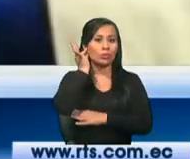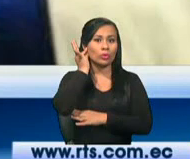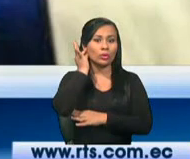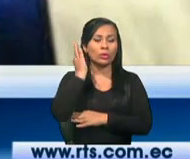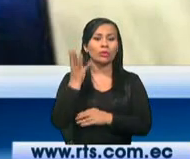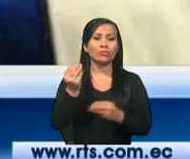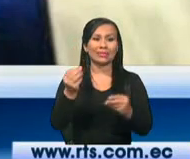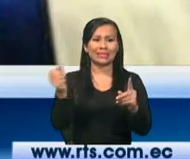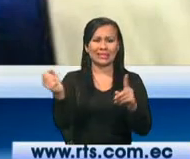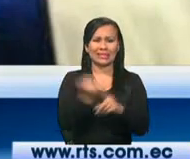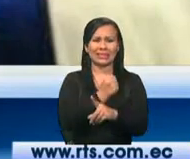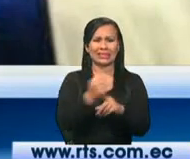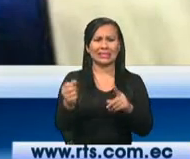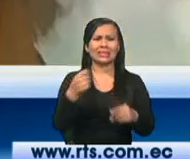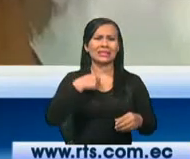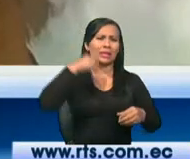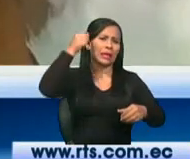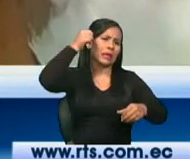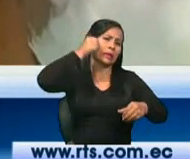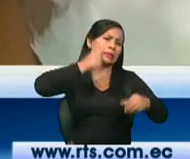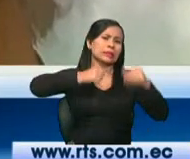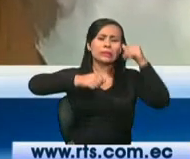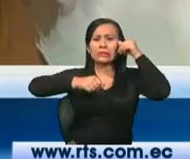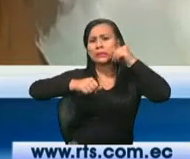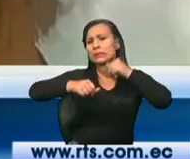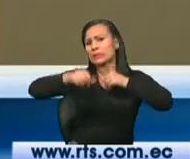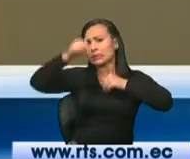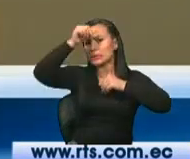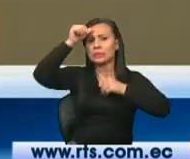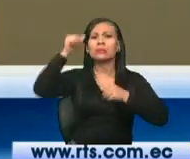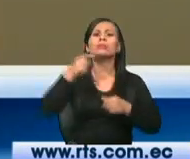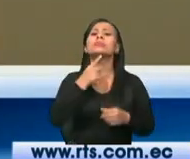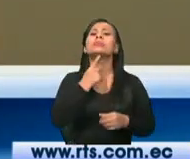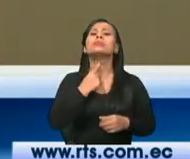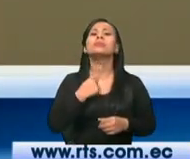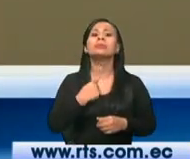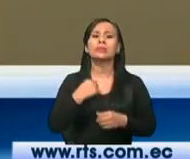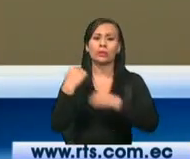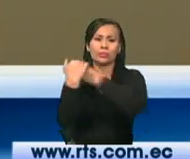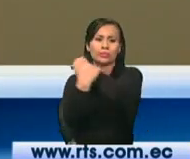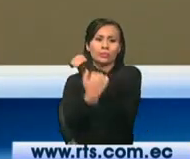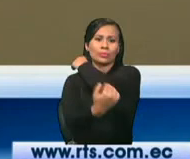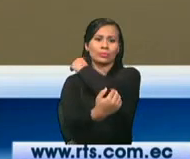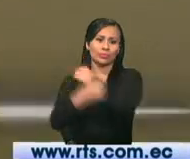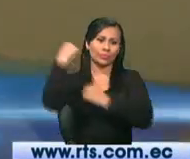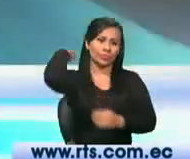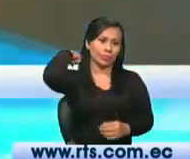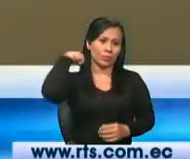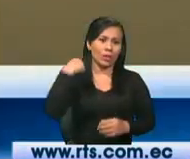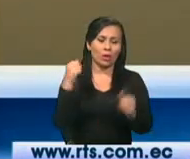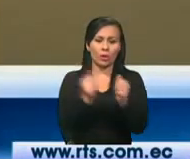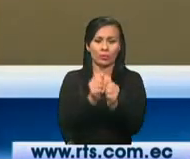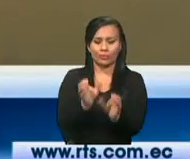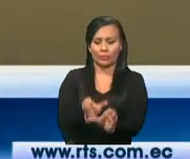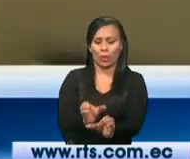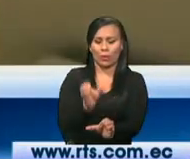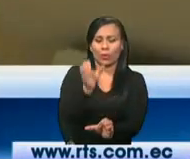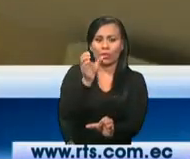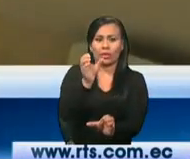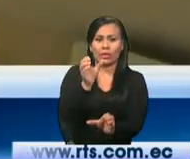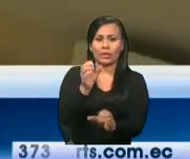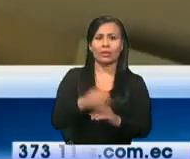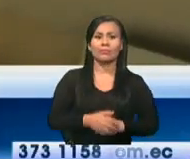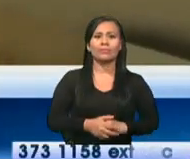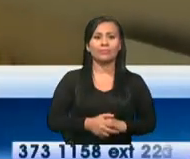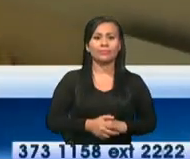propinaron graves cortes a Vargas en su rostro, cuello, brazos y espalda, con un pico de botella,